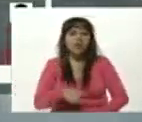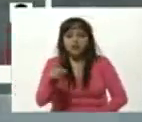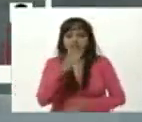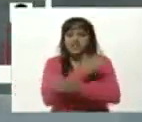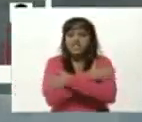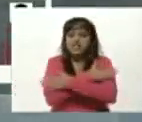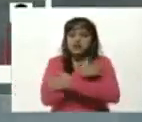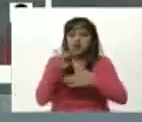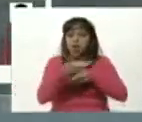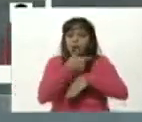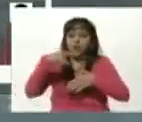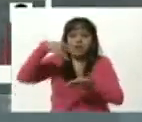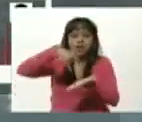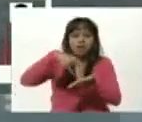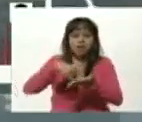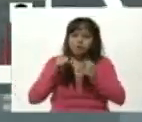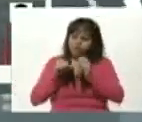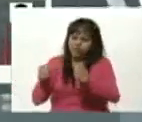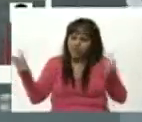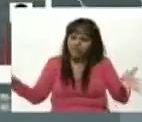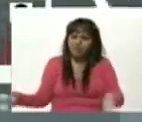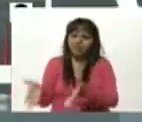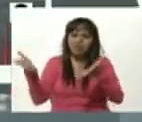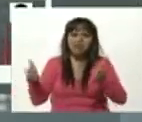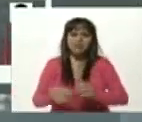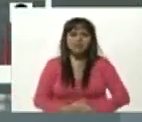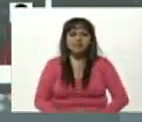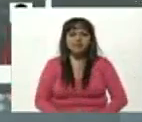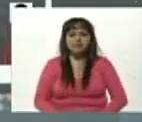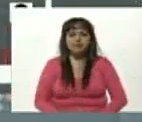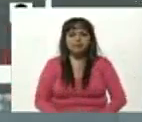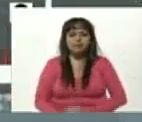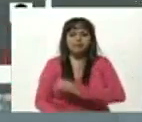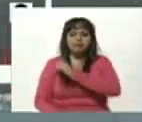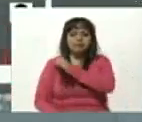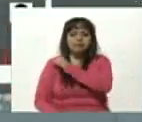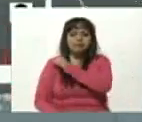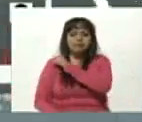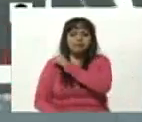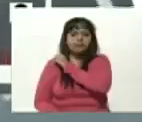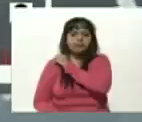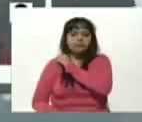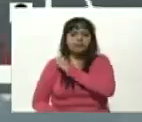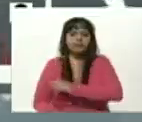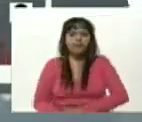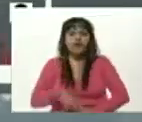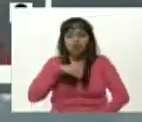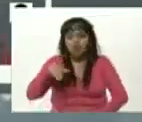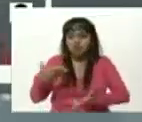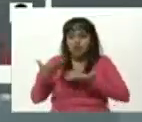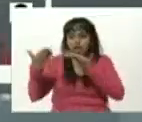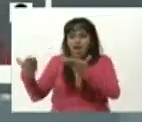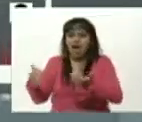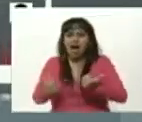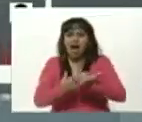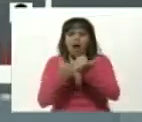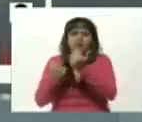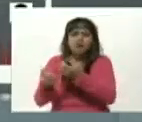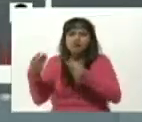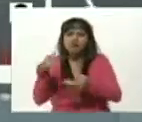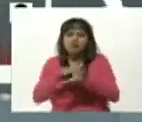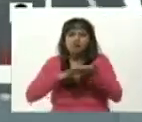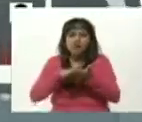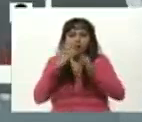Lacaba. Sigan así en batalla, querido compañero. Cuenta con todo el apoyo para la reparación de las